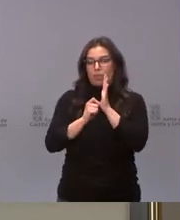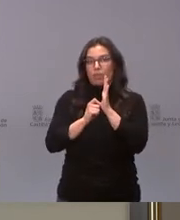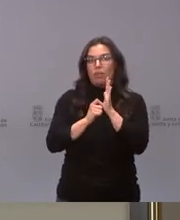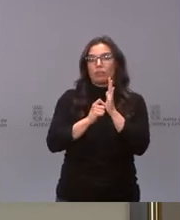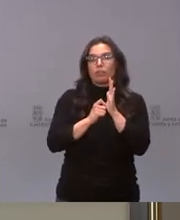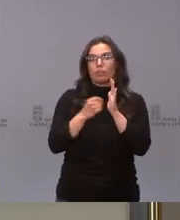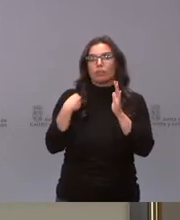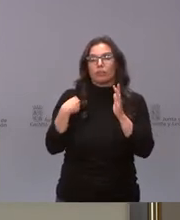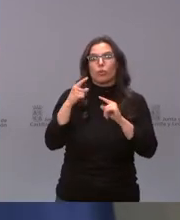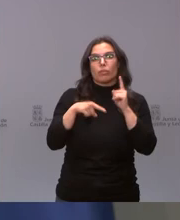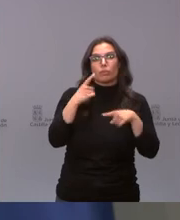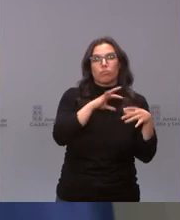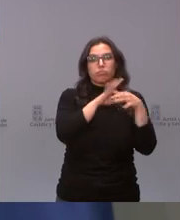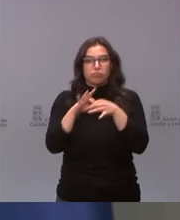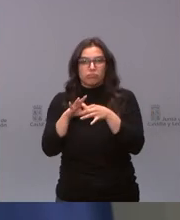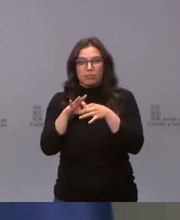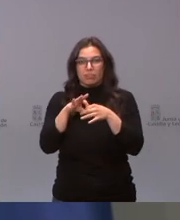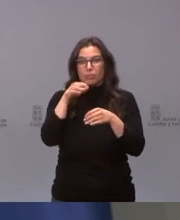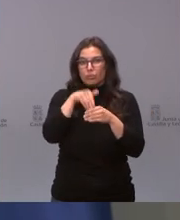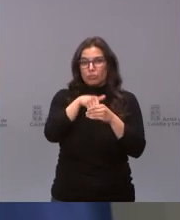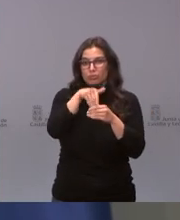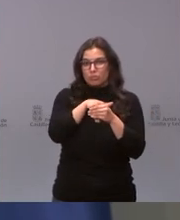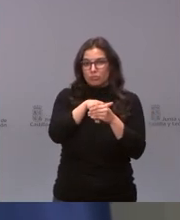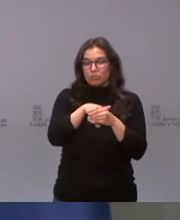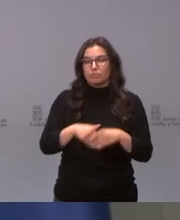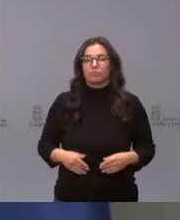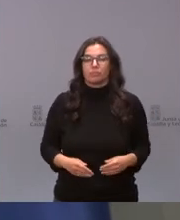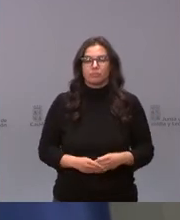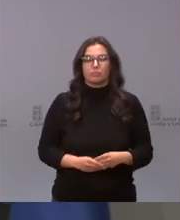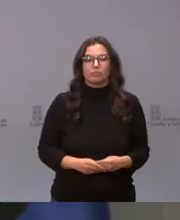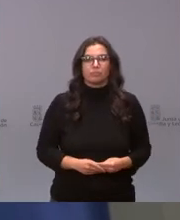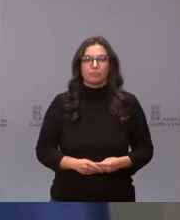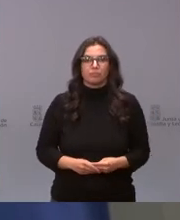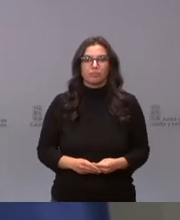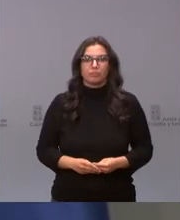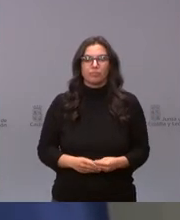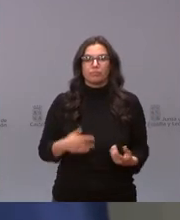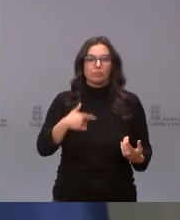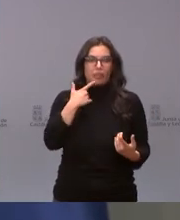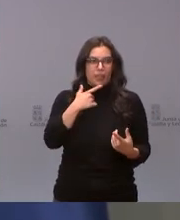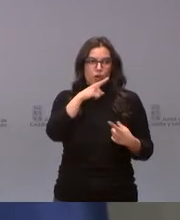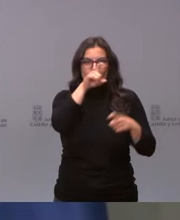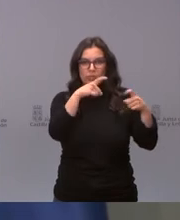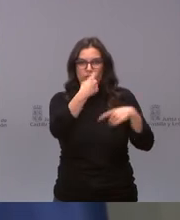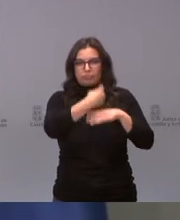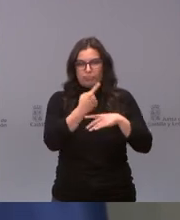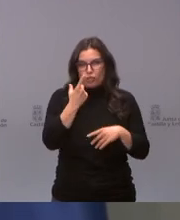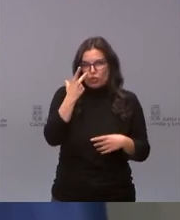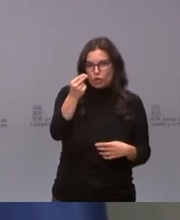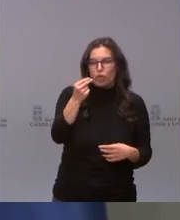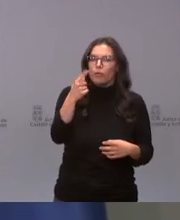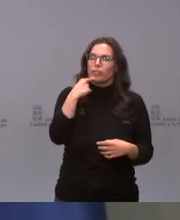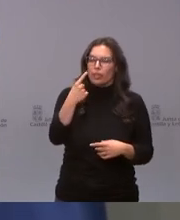este caso. Bien, sobre el primer asunto, la respuesta es no, pero le voy a dar una cosa que le va a dejar completamente